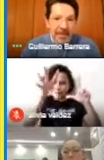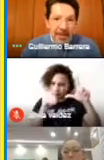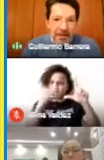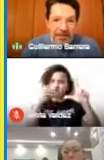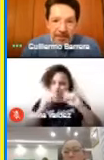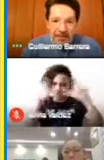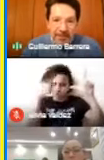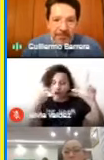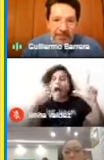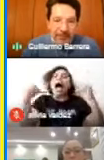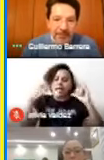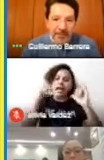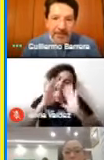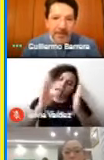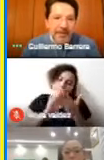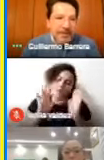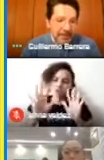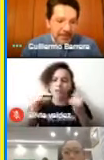Ya, sí.